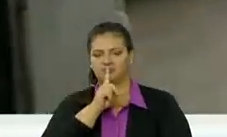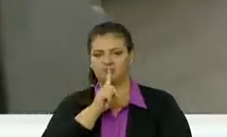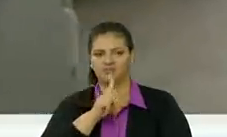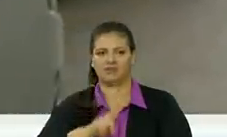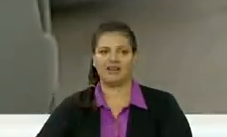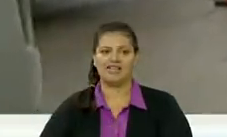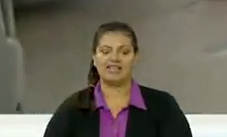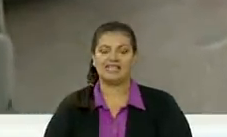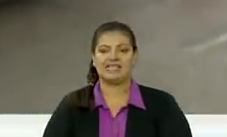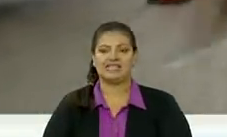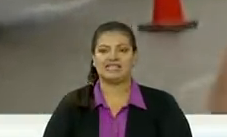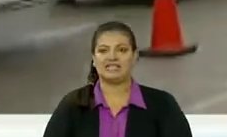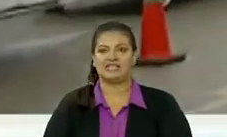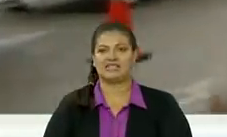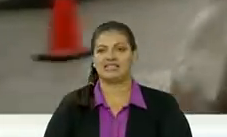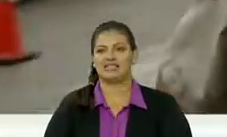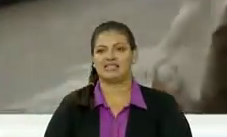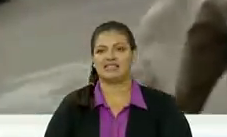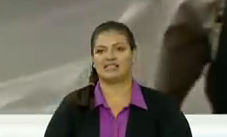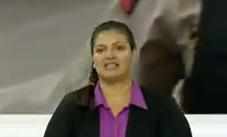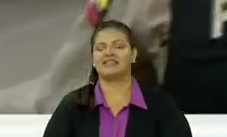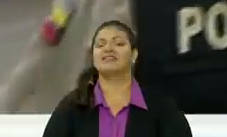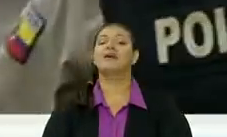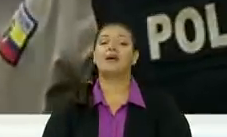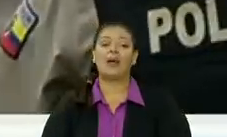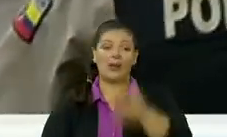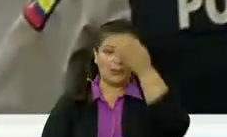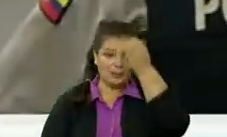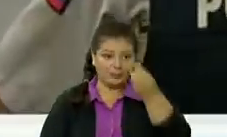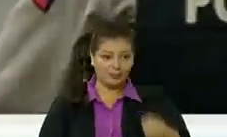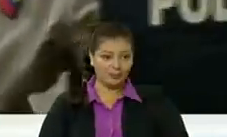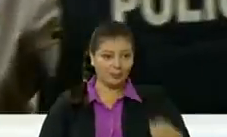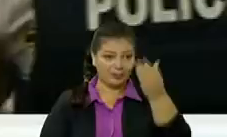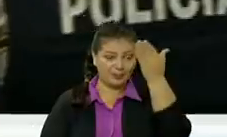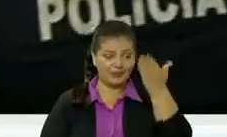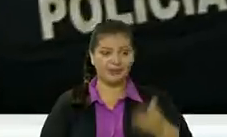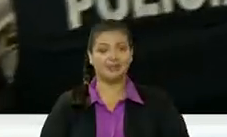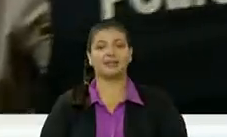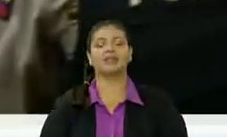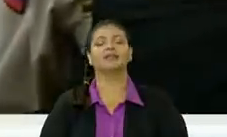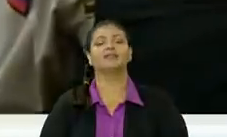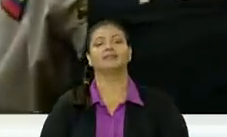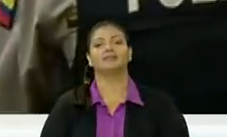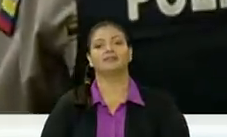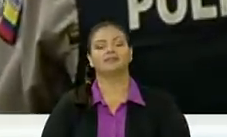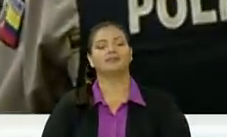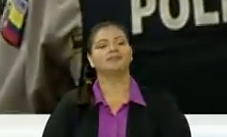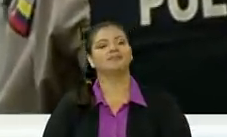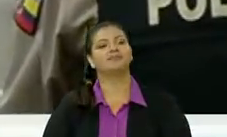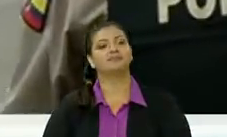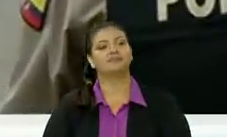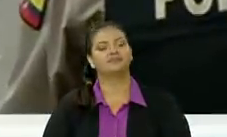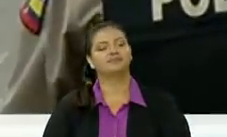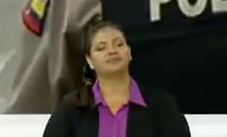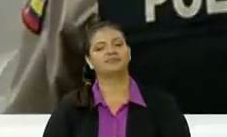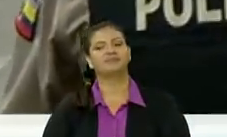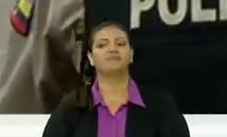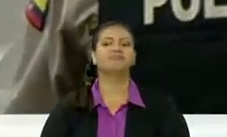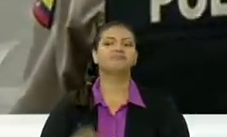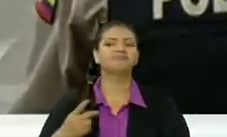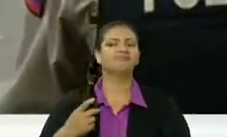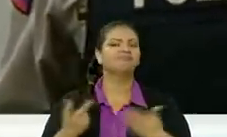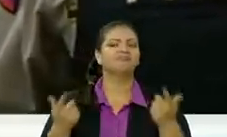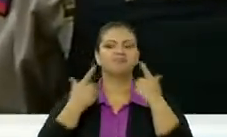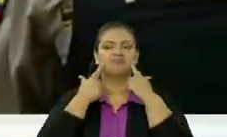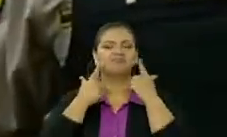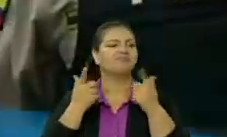se les hace tarde. Buenos días, ¿cómo le va? Mayor Jefferson Valladares, del circuito Suburbio. ¿Alguna novedad en lo que va del